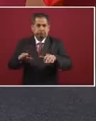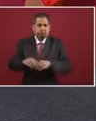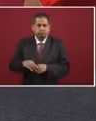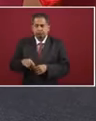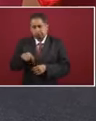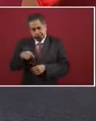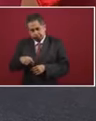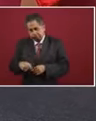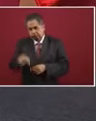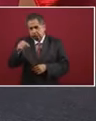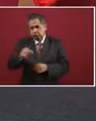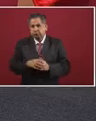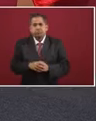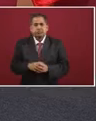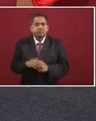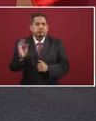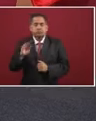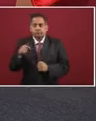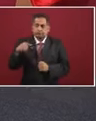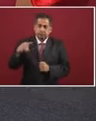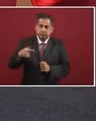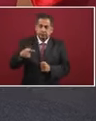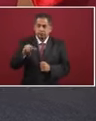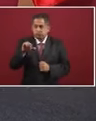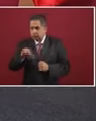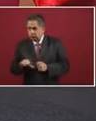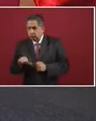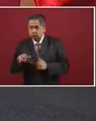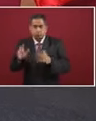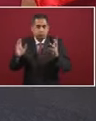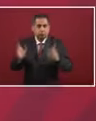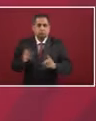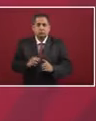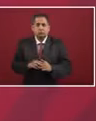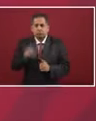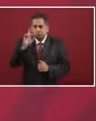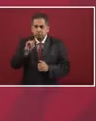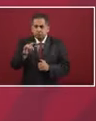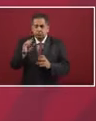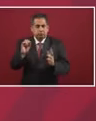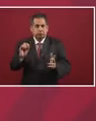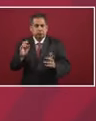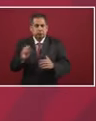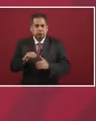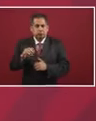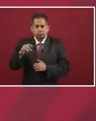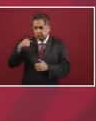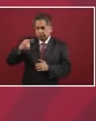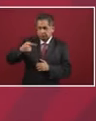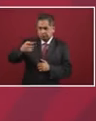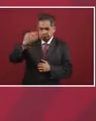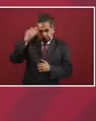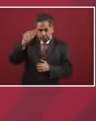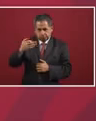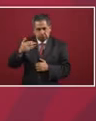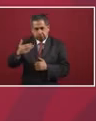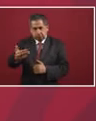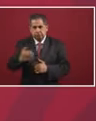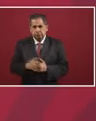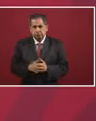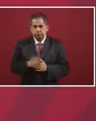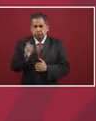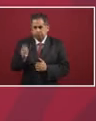transcurso posiblemente del día de hoy y mañana y todo el tiempo.